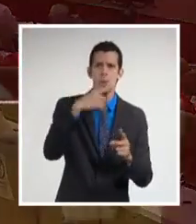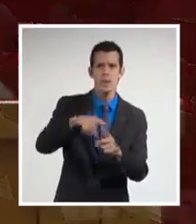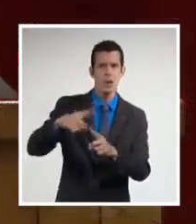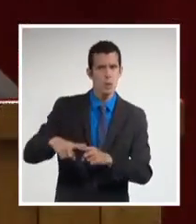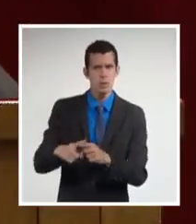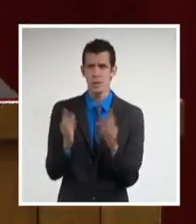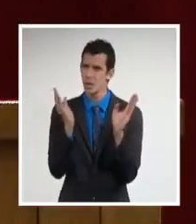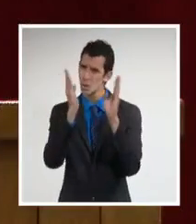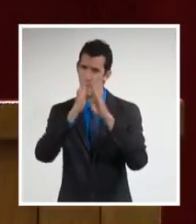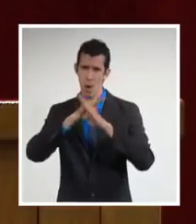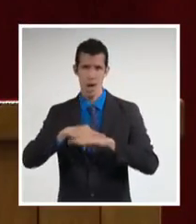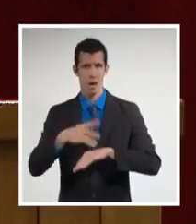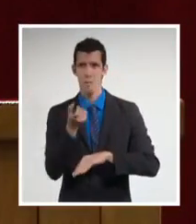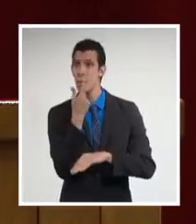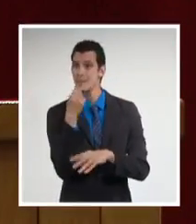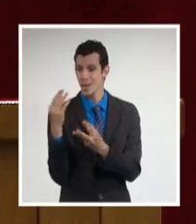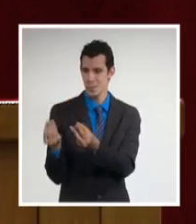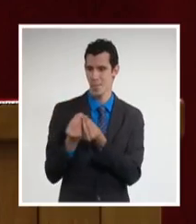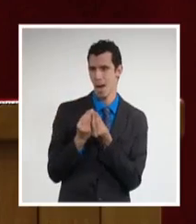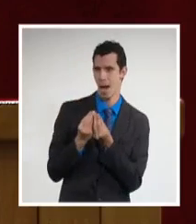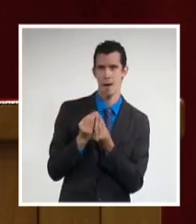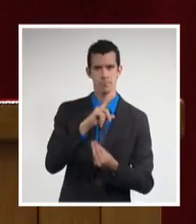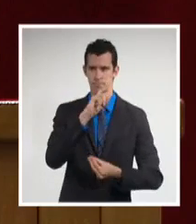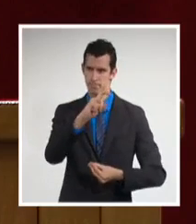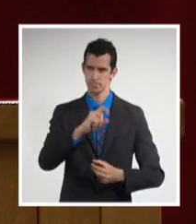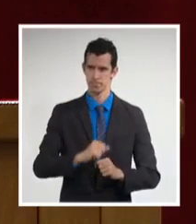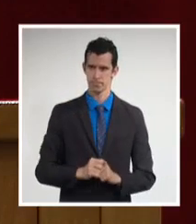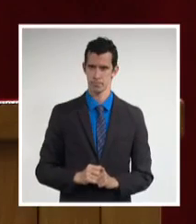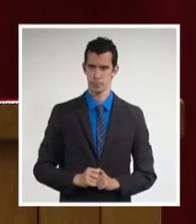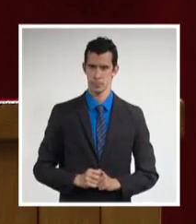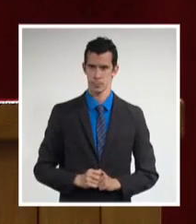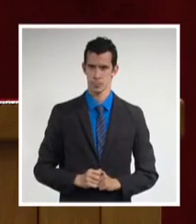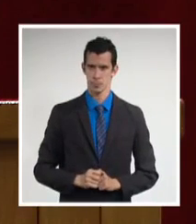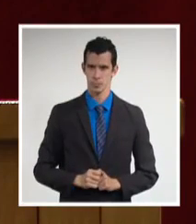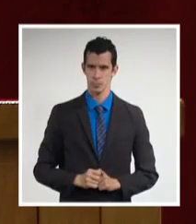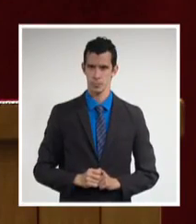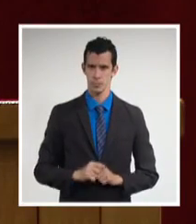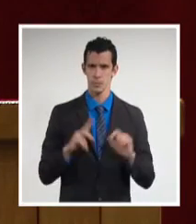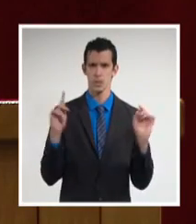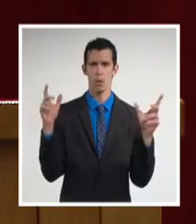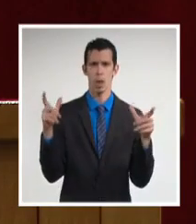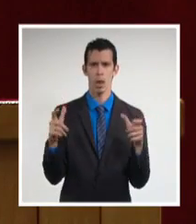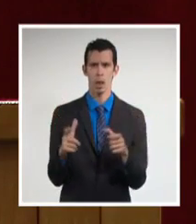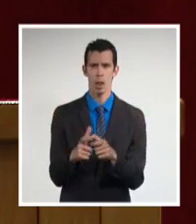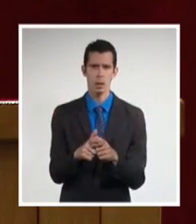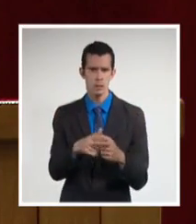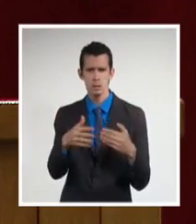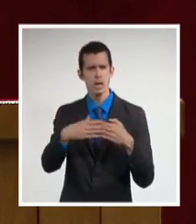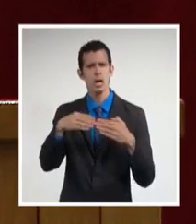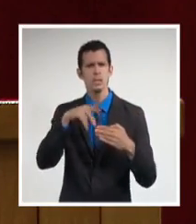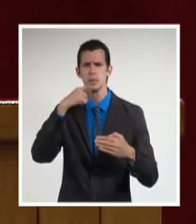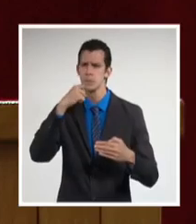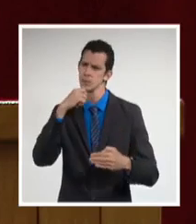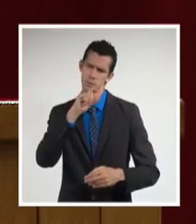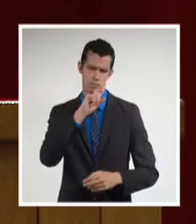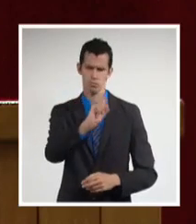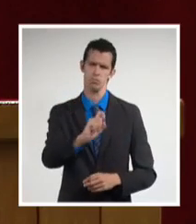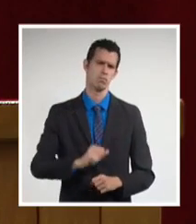La disminución de los ingresos en divisas, unida a la prioridad otorgada al financiamiento de los gastos para enfrentar la